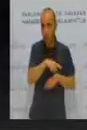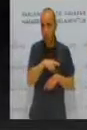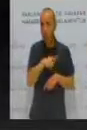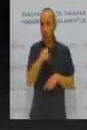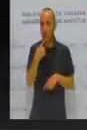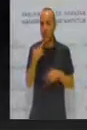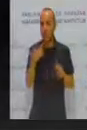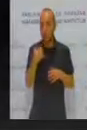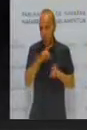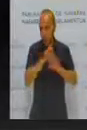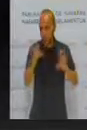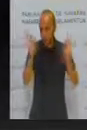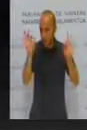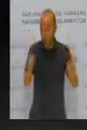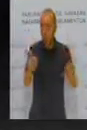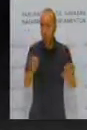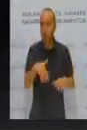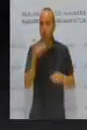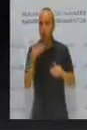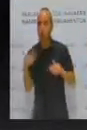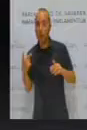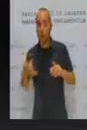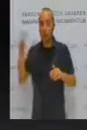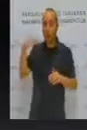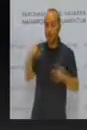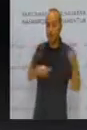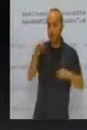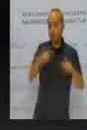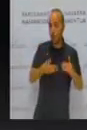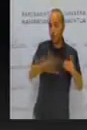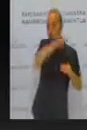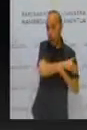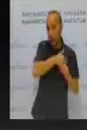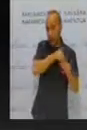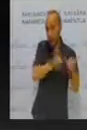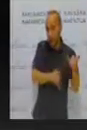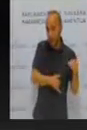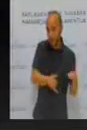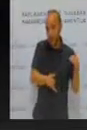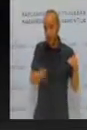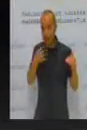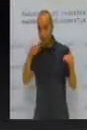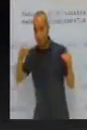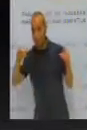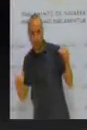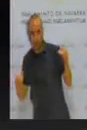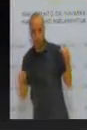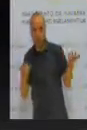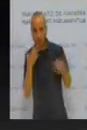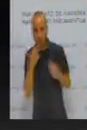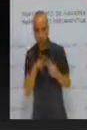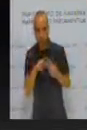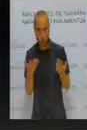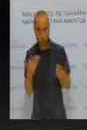en ningún caso se llega a los presupuestos anteriores a la crisis económica. Y les he puesto dos ejemplos.